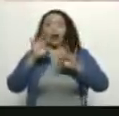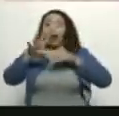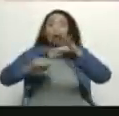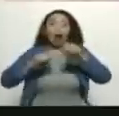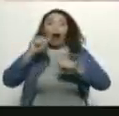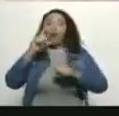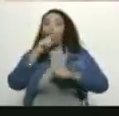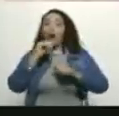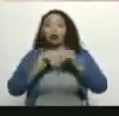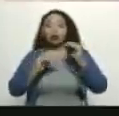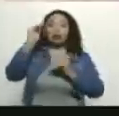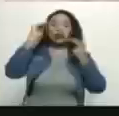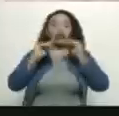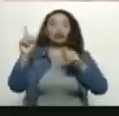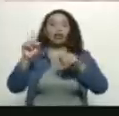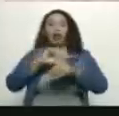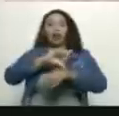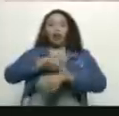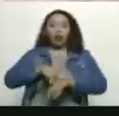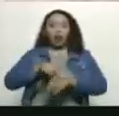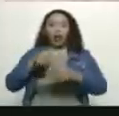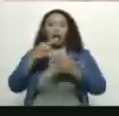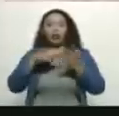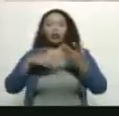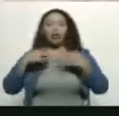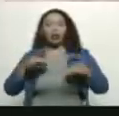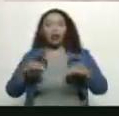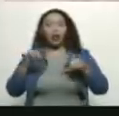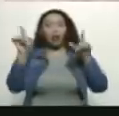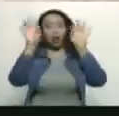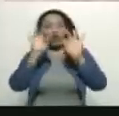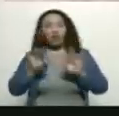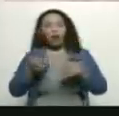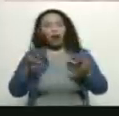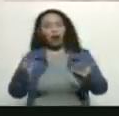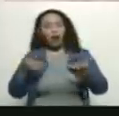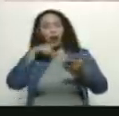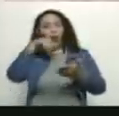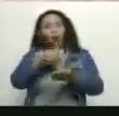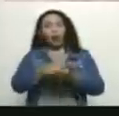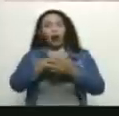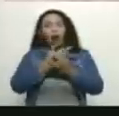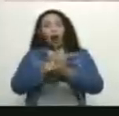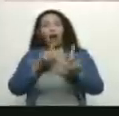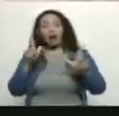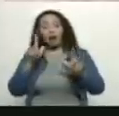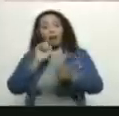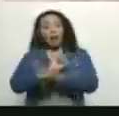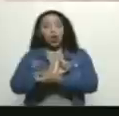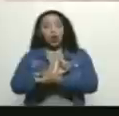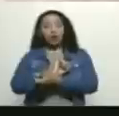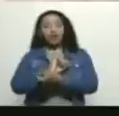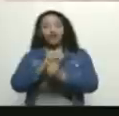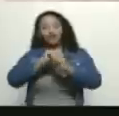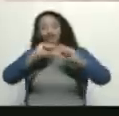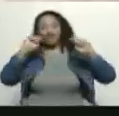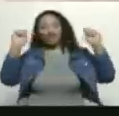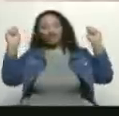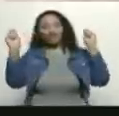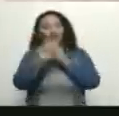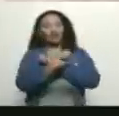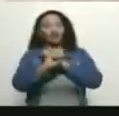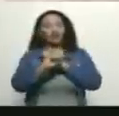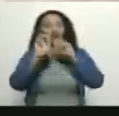que agota aceleradamente los recursos naturales. Un modelo que, en nombre de la libertad encarcelada, se convirtió en la